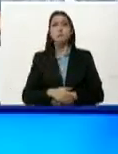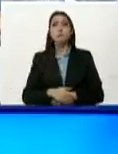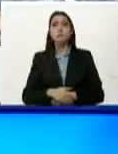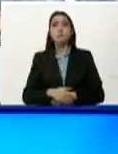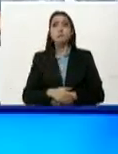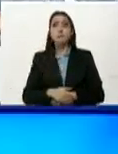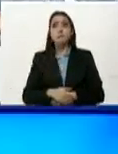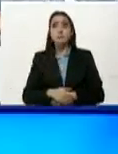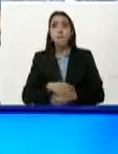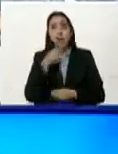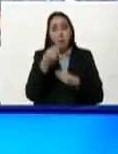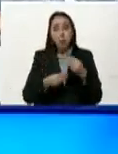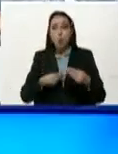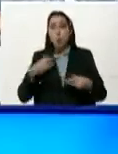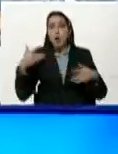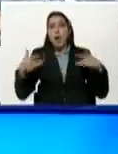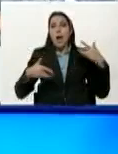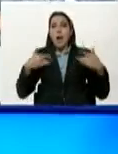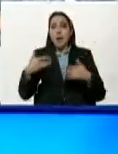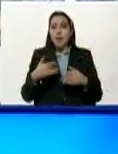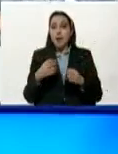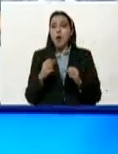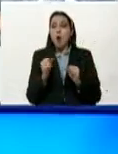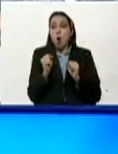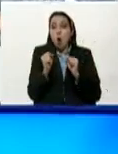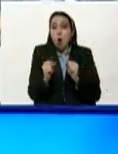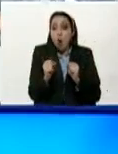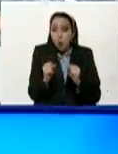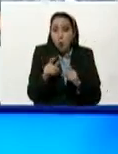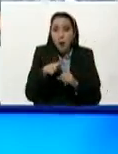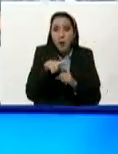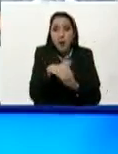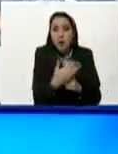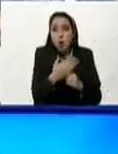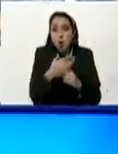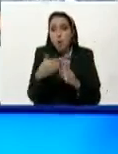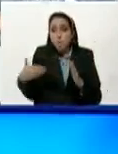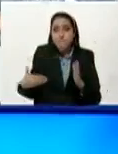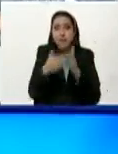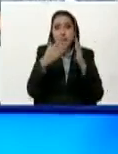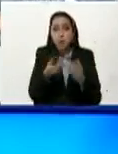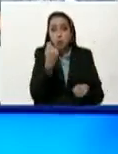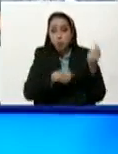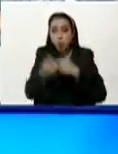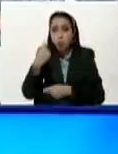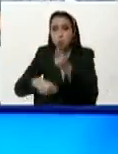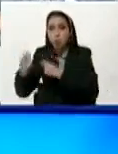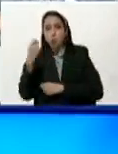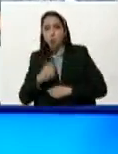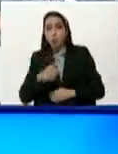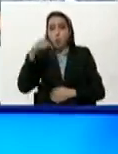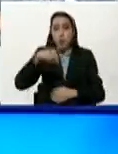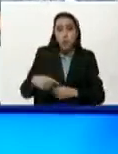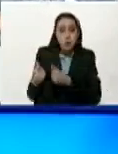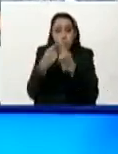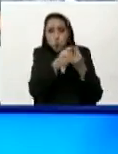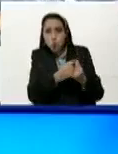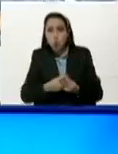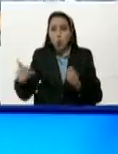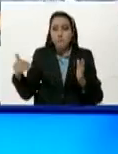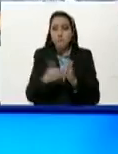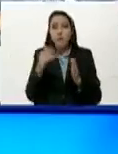eventos durísimos contra el comercio la economía las finanzas del país